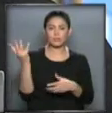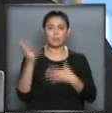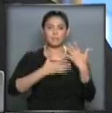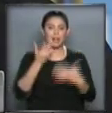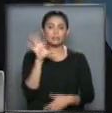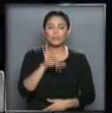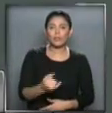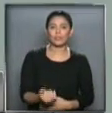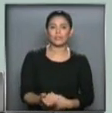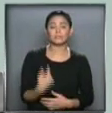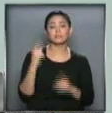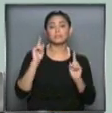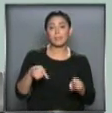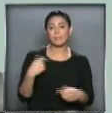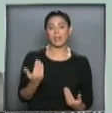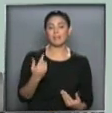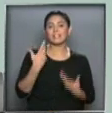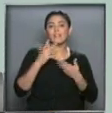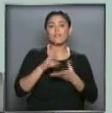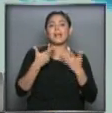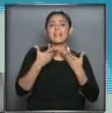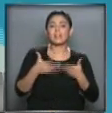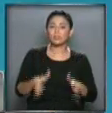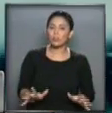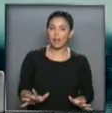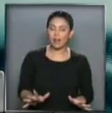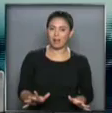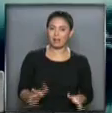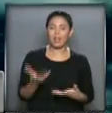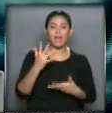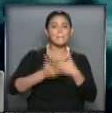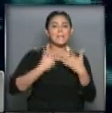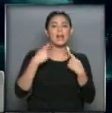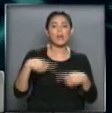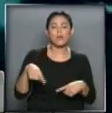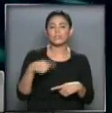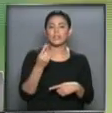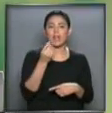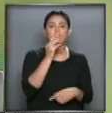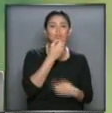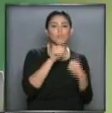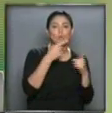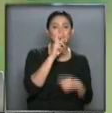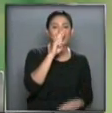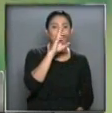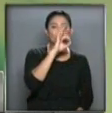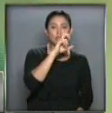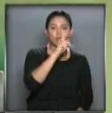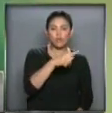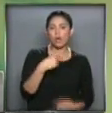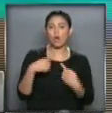vivimos naturalmente. Entonces, creo que también naturalmente se fue fluyendo esto de mezclar las cosas con el rock, ¿no? Las cosas